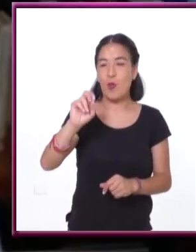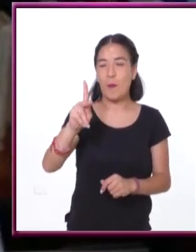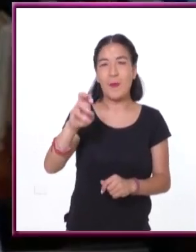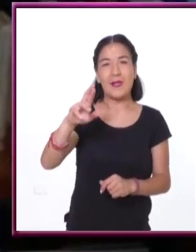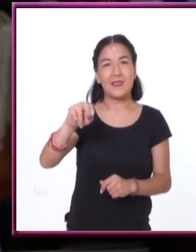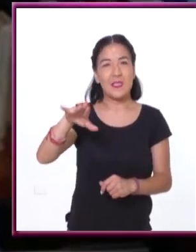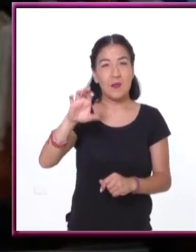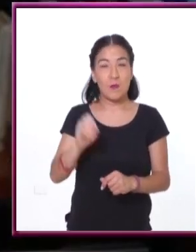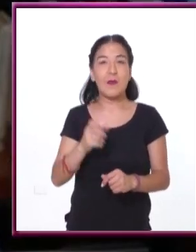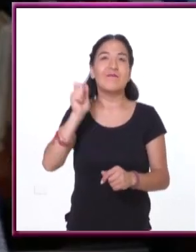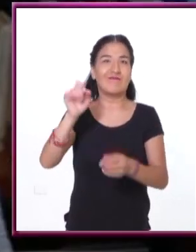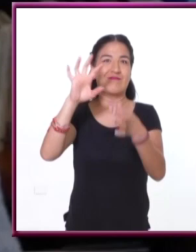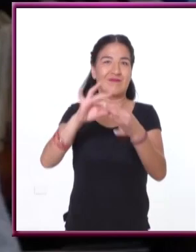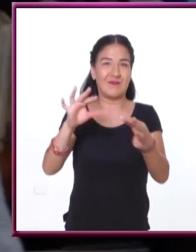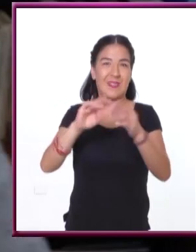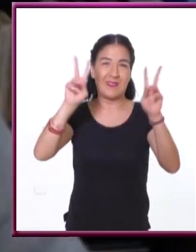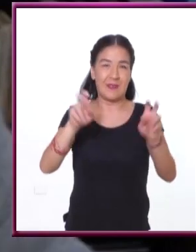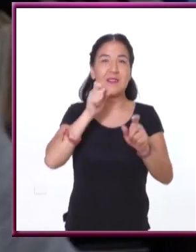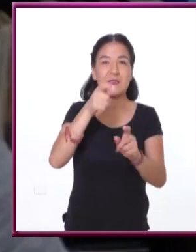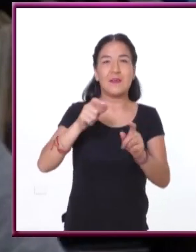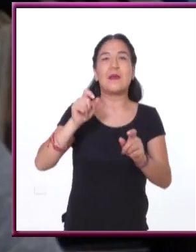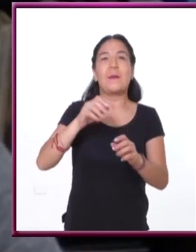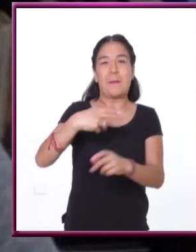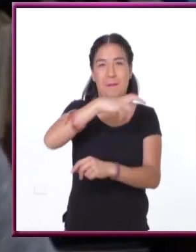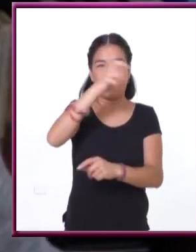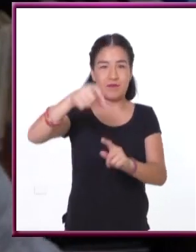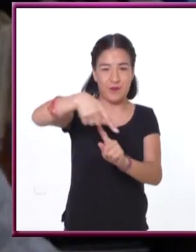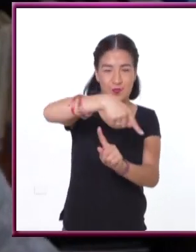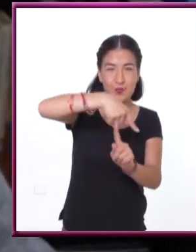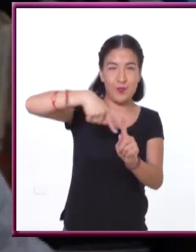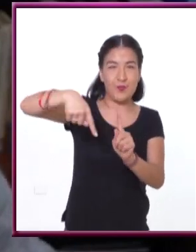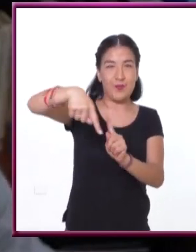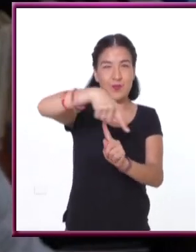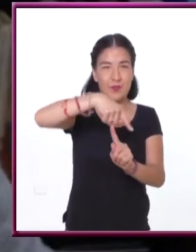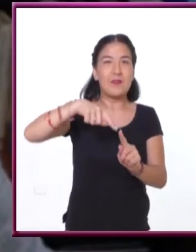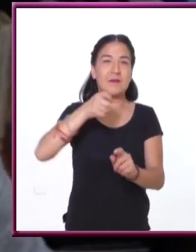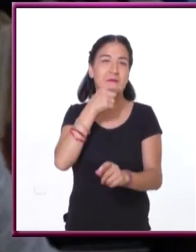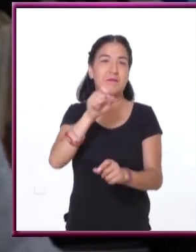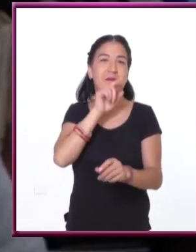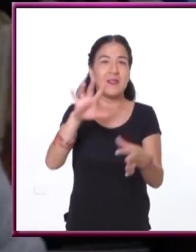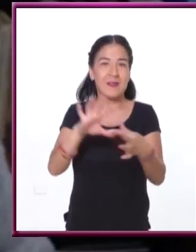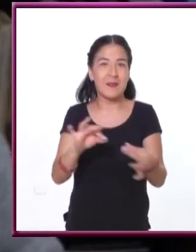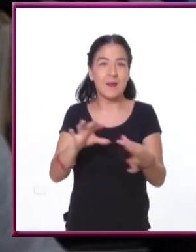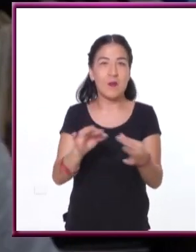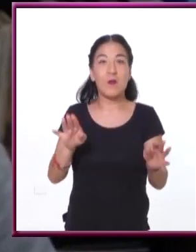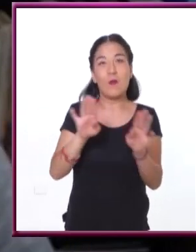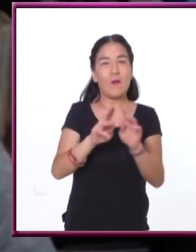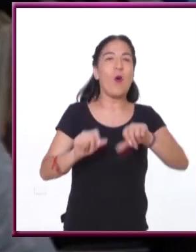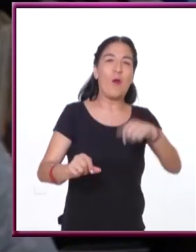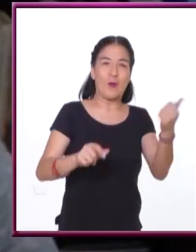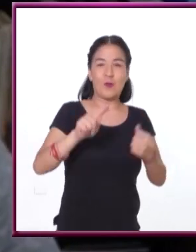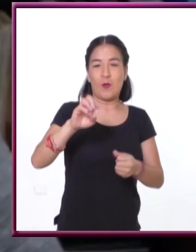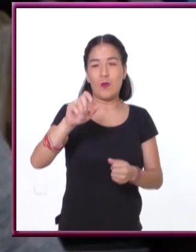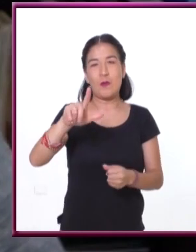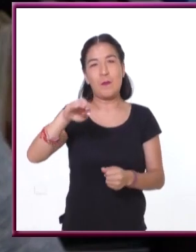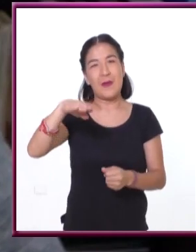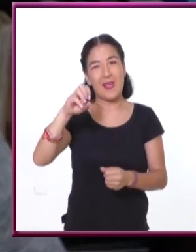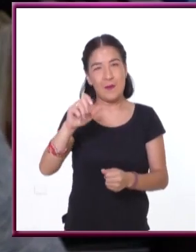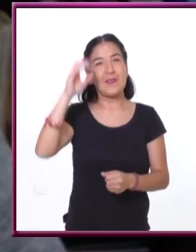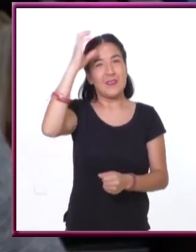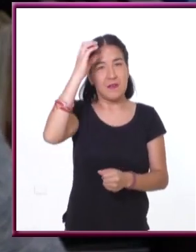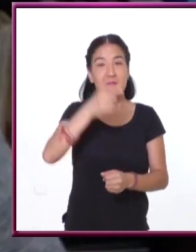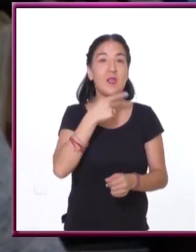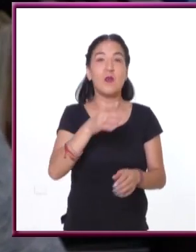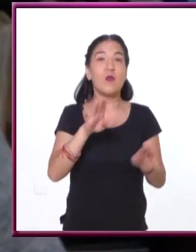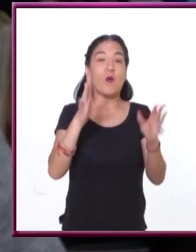que la Tierra gira alrededor del Sol con todos los planetas y no, como decía Ptolomeo, que todo estaba centrado en la Tierra. Y esto no le gustó